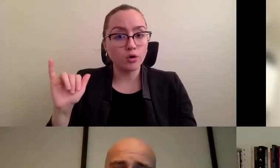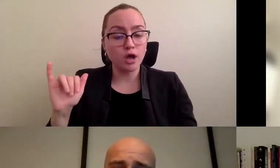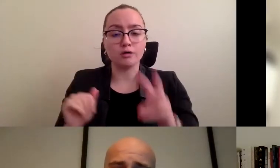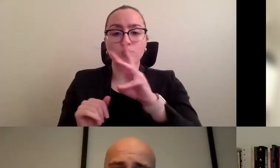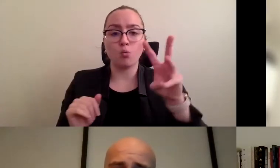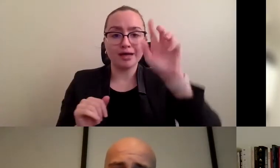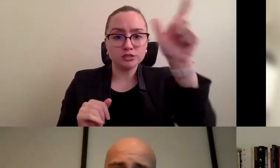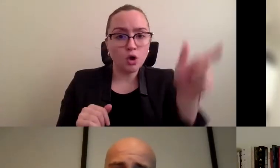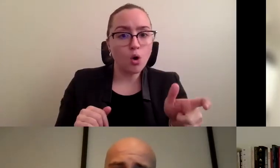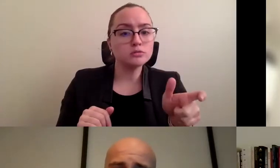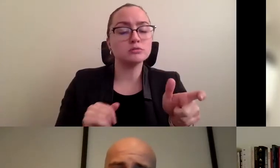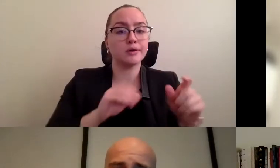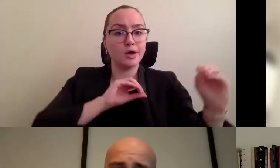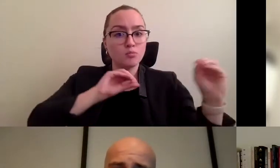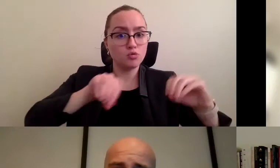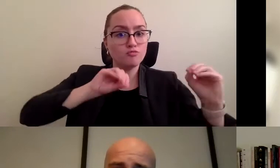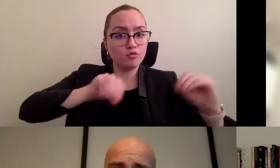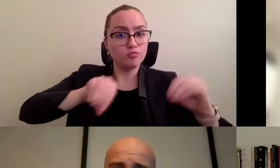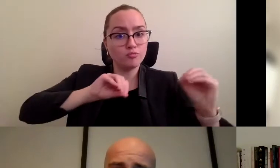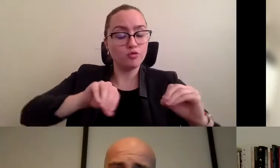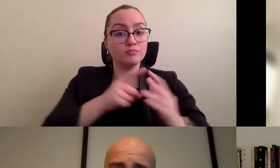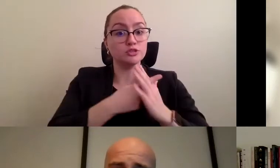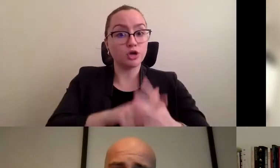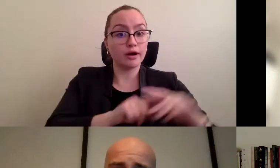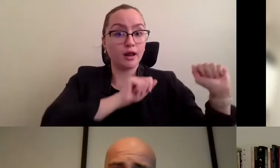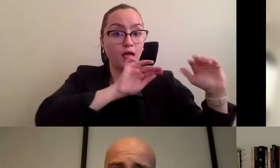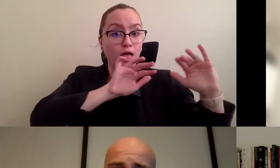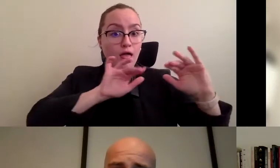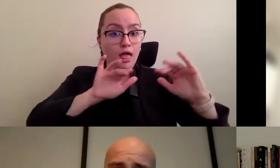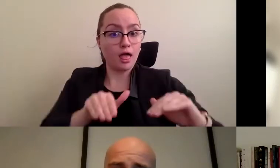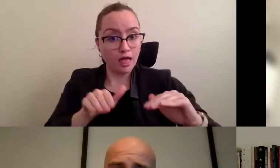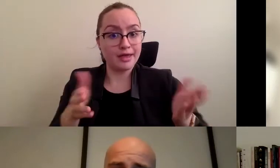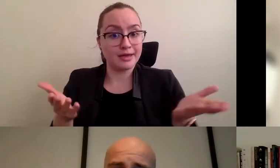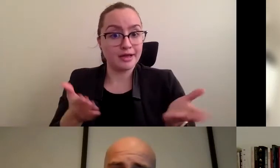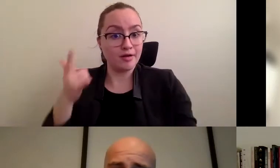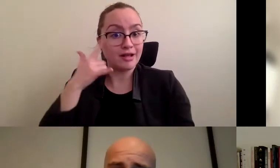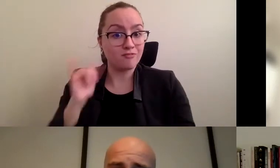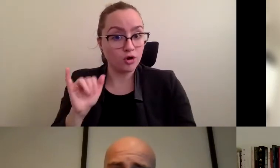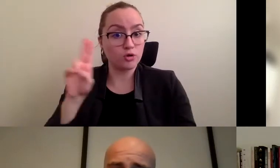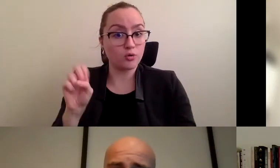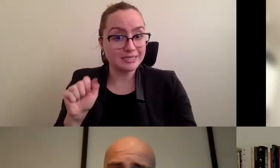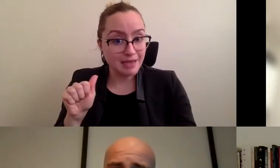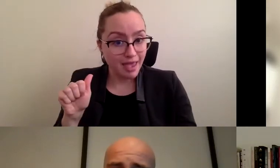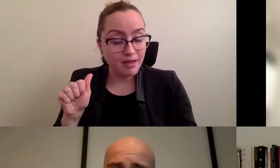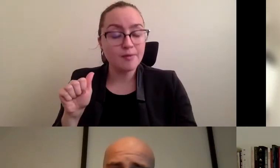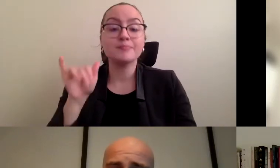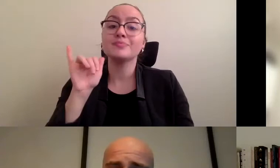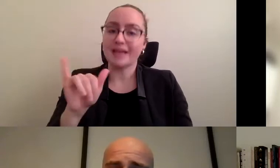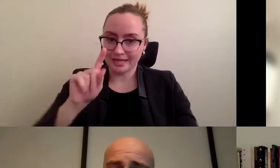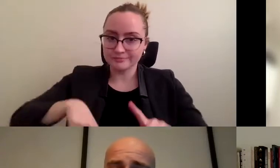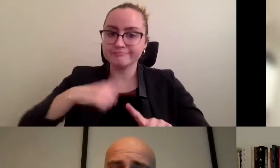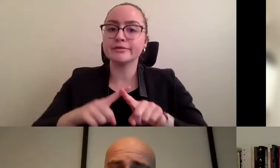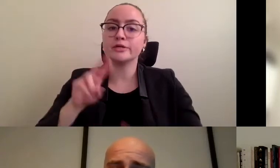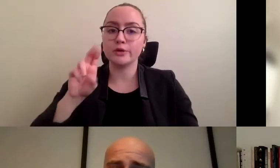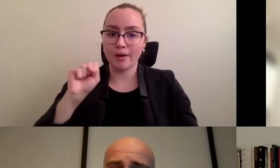de China a los estados del oeste. El minuto que empieza a venir una población que no es blanca a Estados